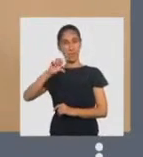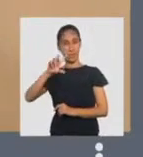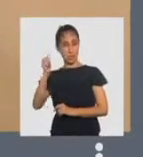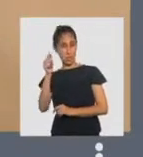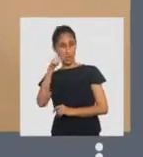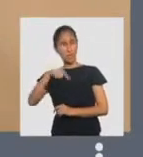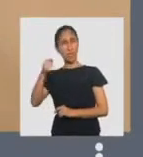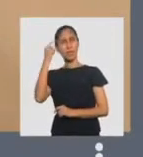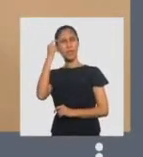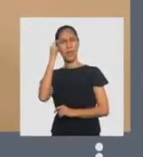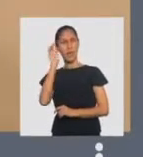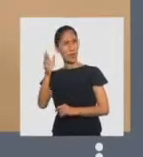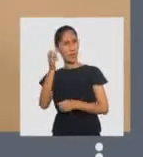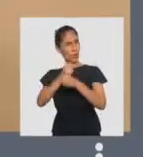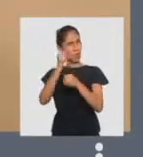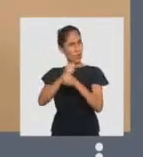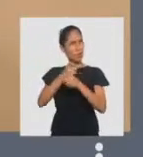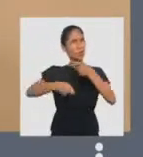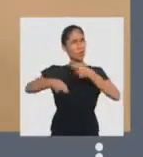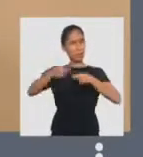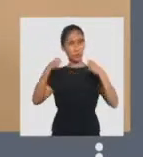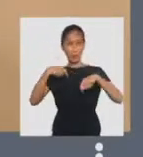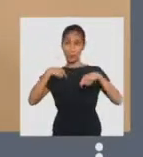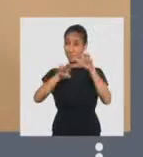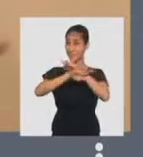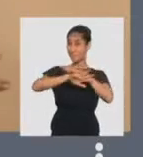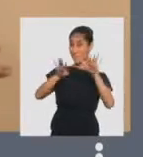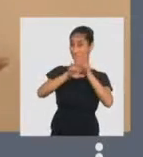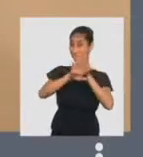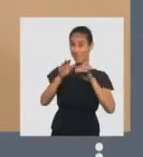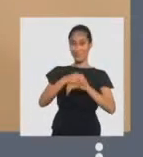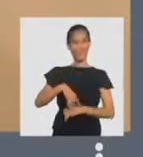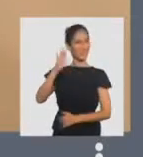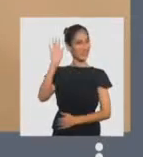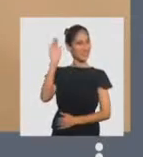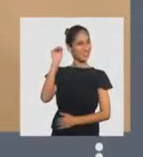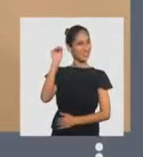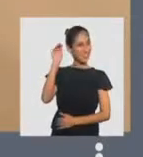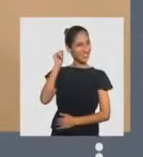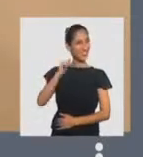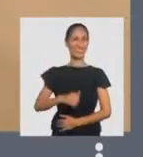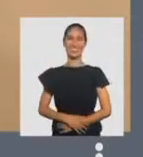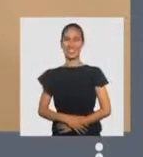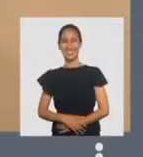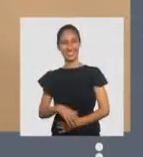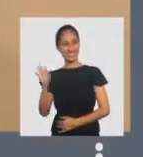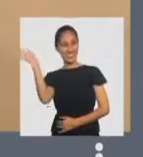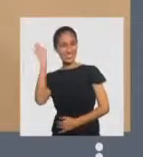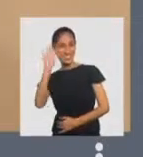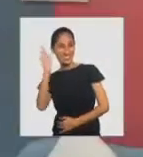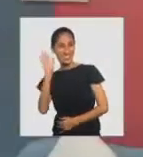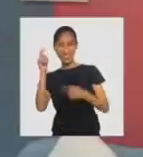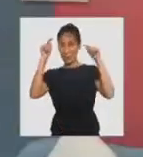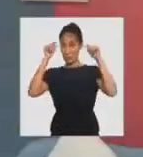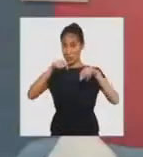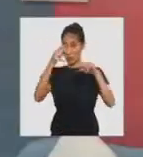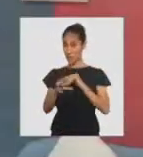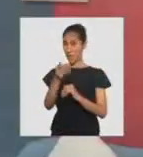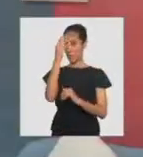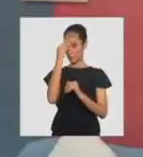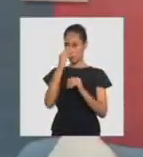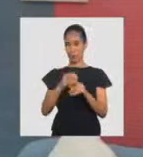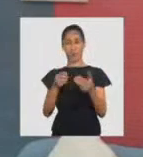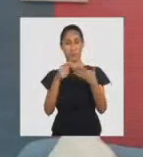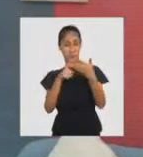la mejor decisión para su emprendimiento, yo me retiro. ¡Chao, chicas y chicos! Hoy